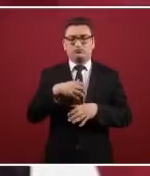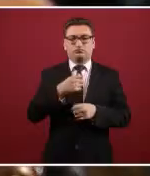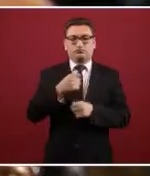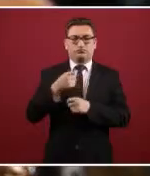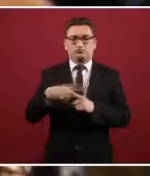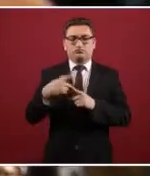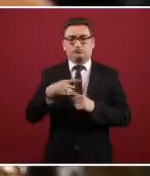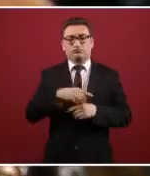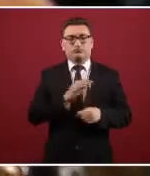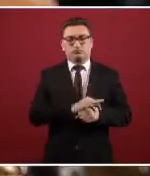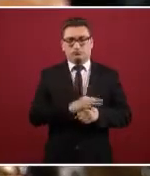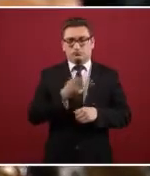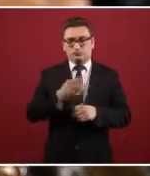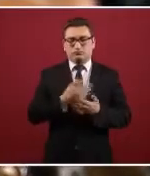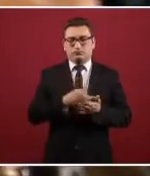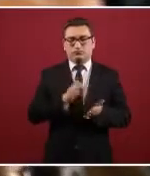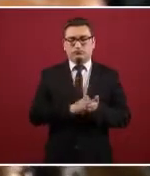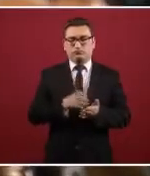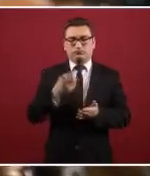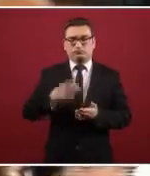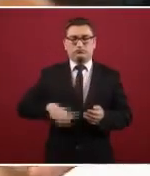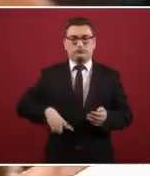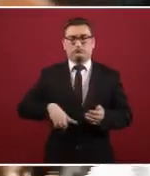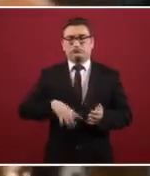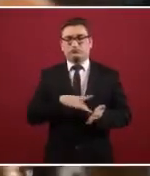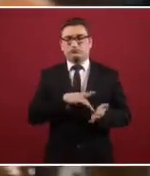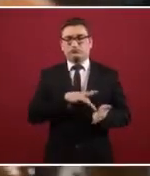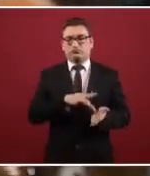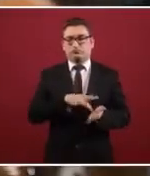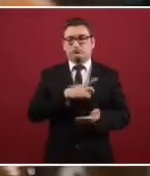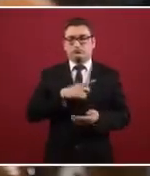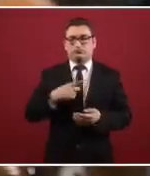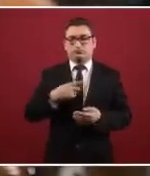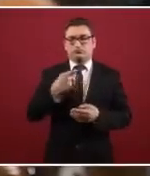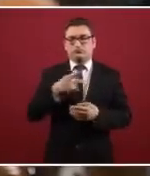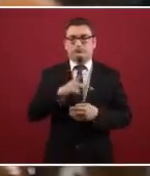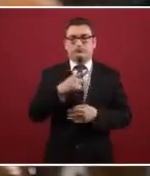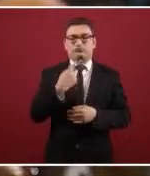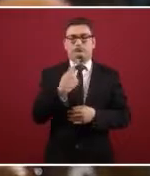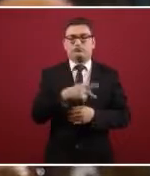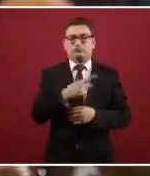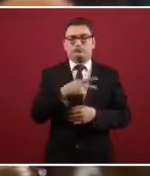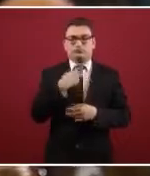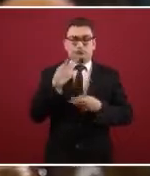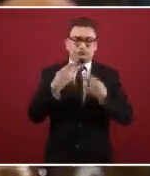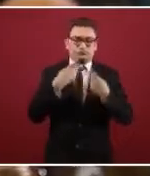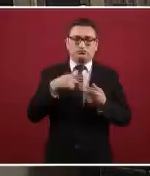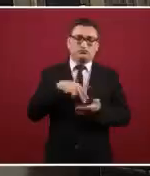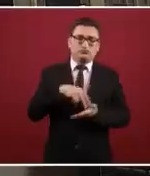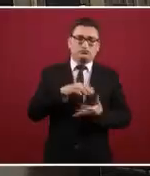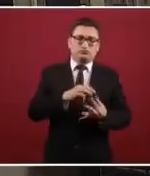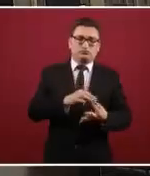que apoyarlas, lo cual sistemáticamente está contradiciendo su discurso.